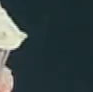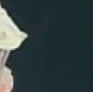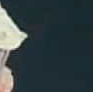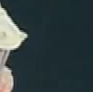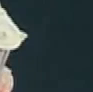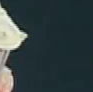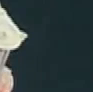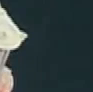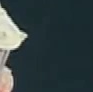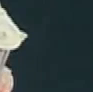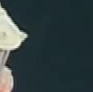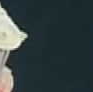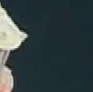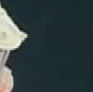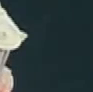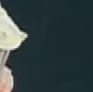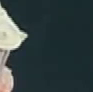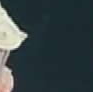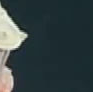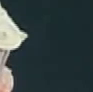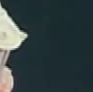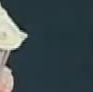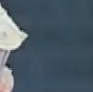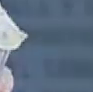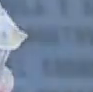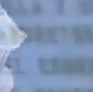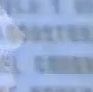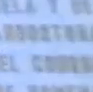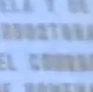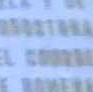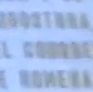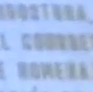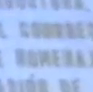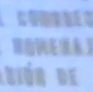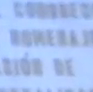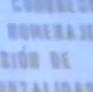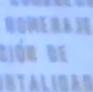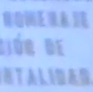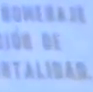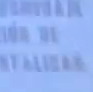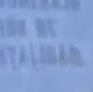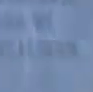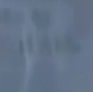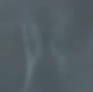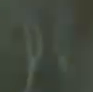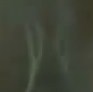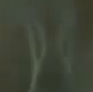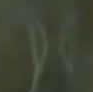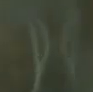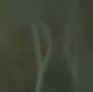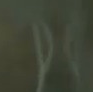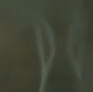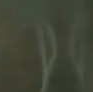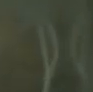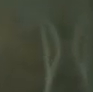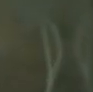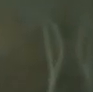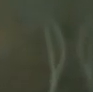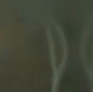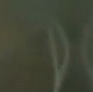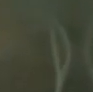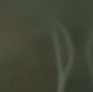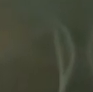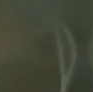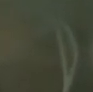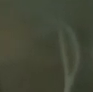entonces este importante acto de la reconstrucción de la memoria histórica de nuestra independencia y también de